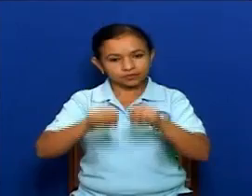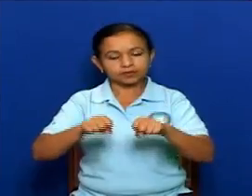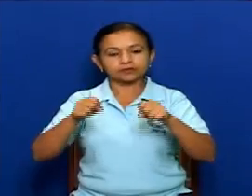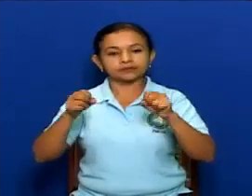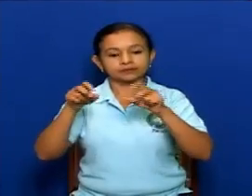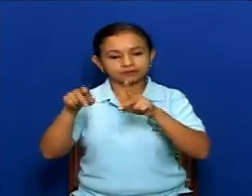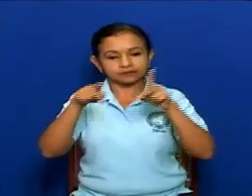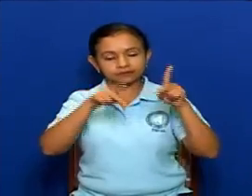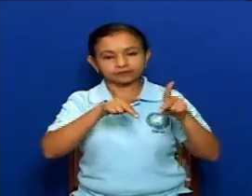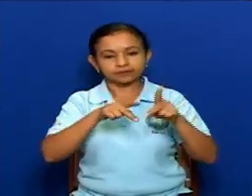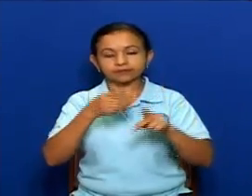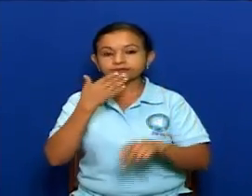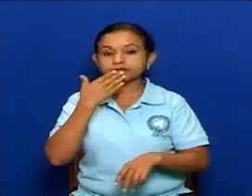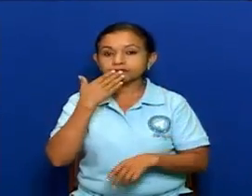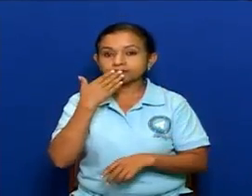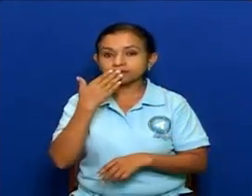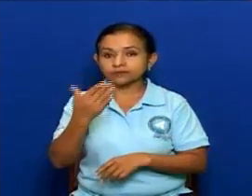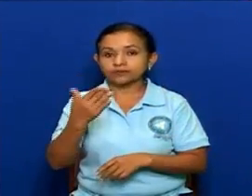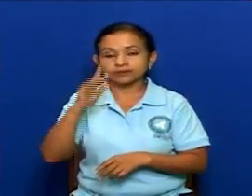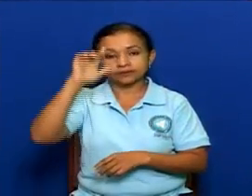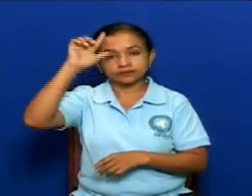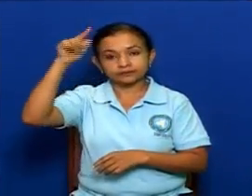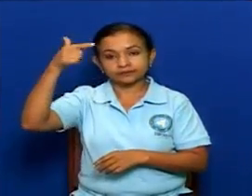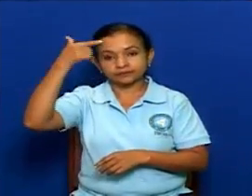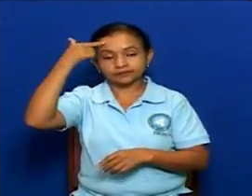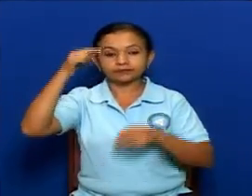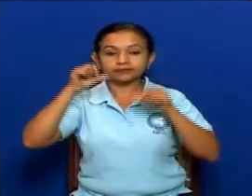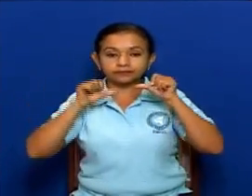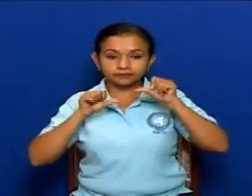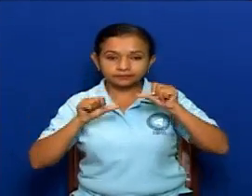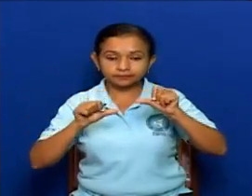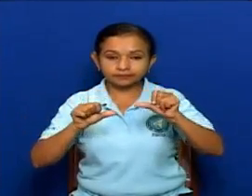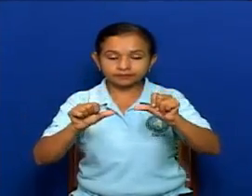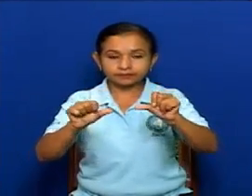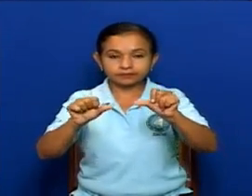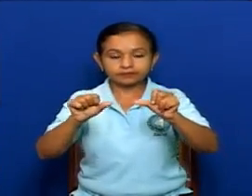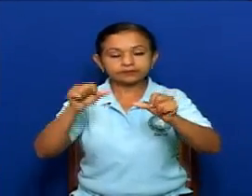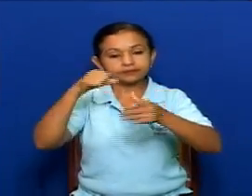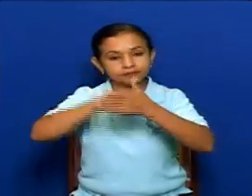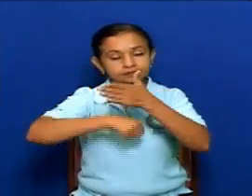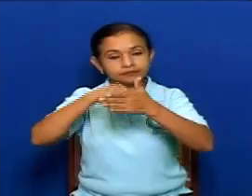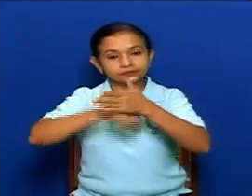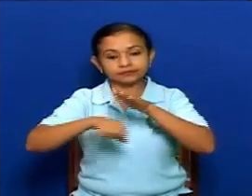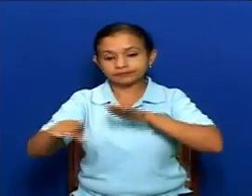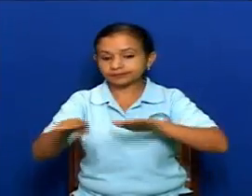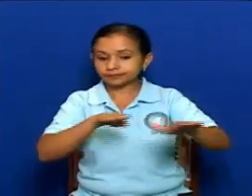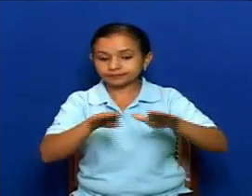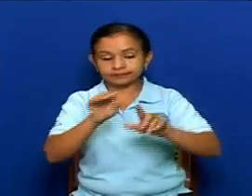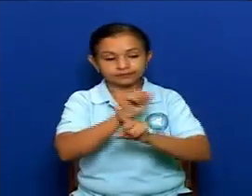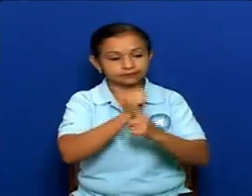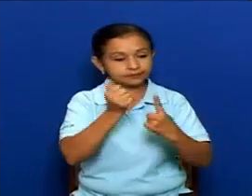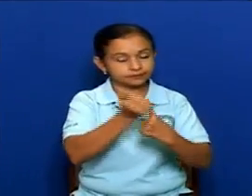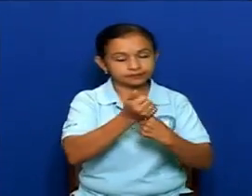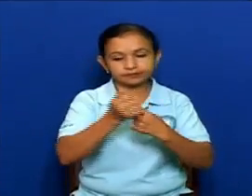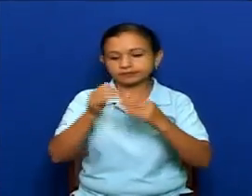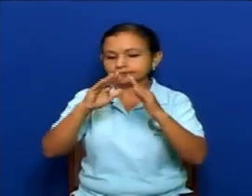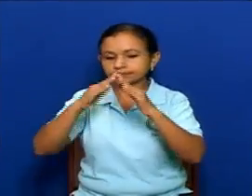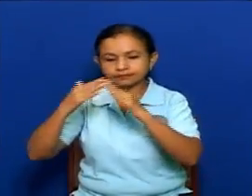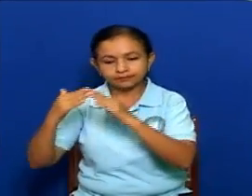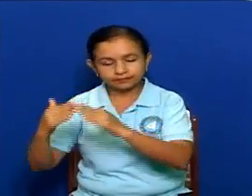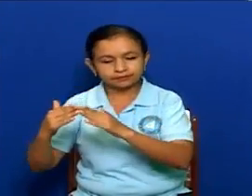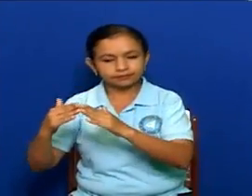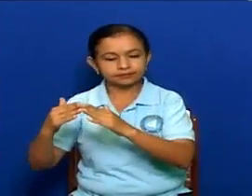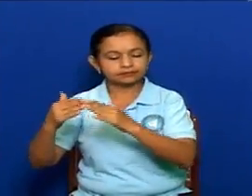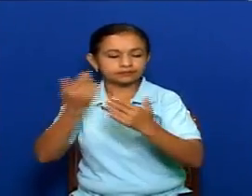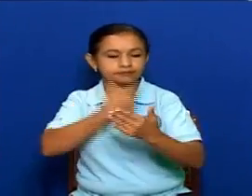y tenemos las buenas intenciones de gobierno de continuar potenciando. Si no se puede en la asamblea, se va a poder en el barrio; si no se puede en el barrio, se va a